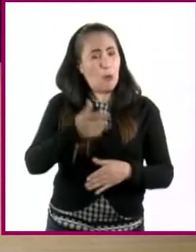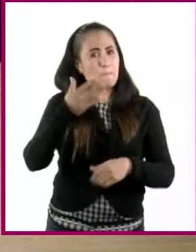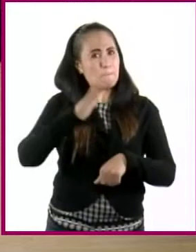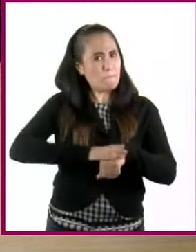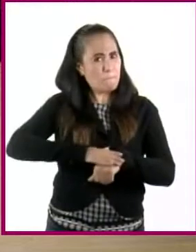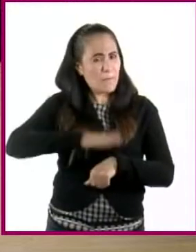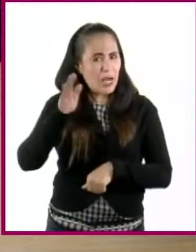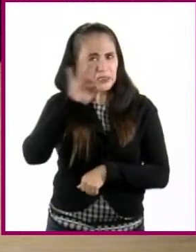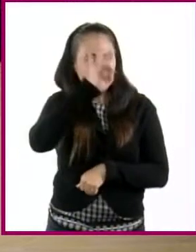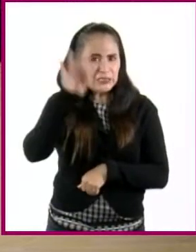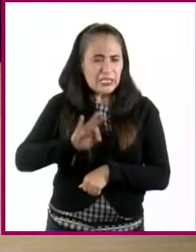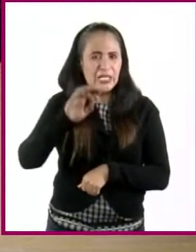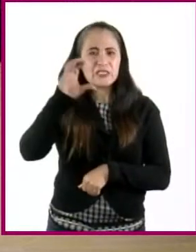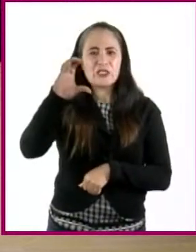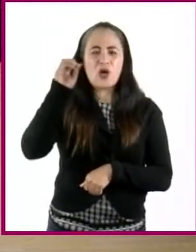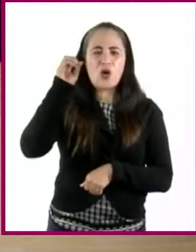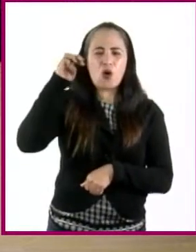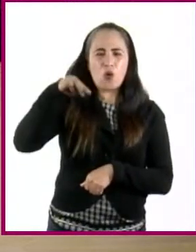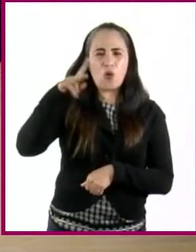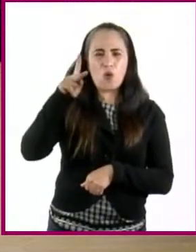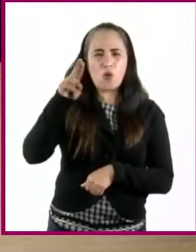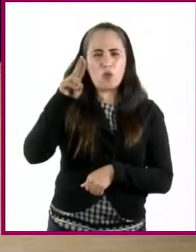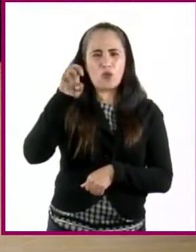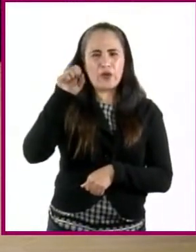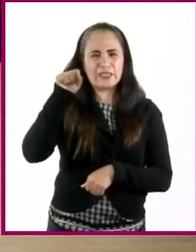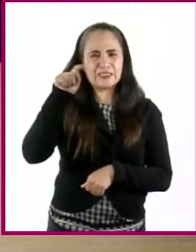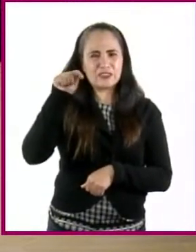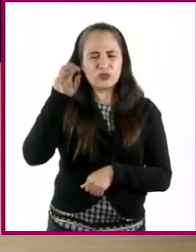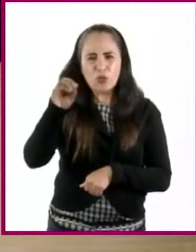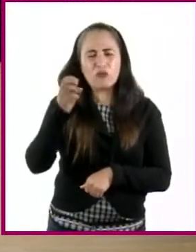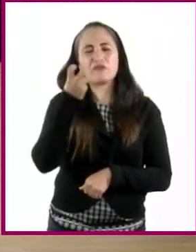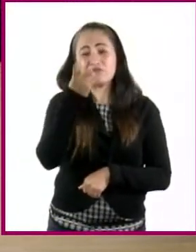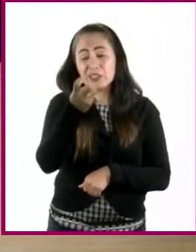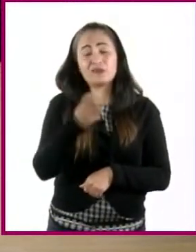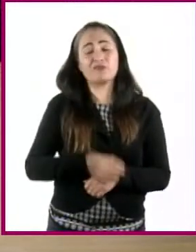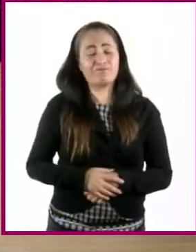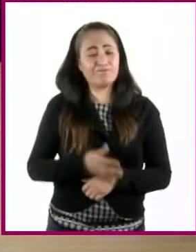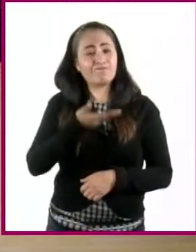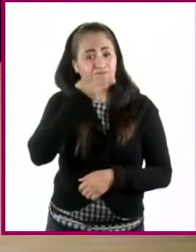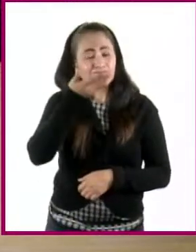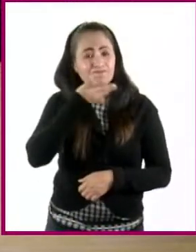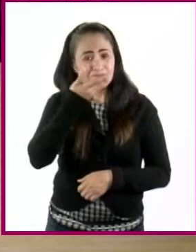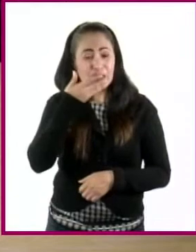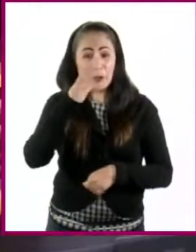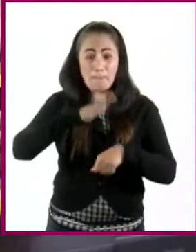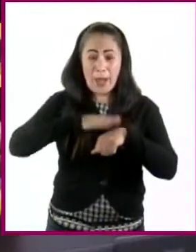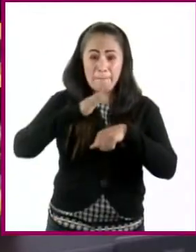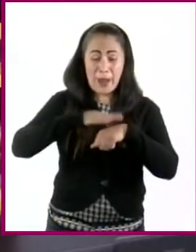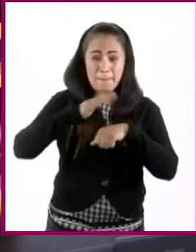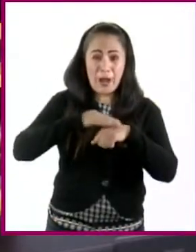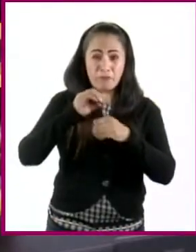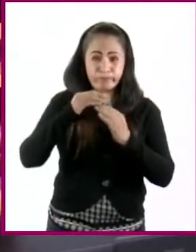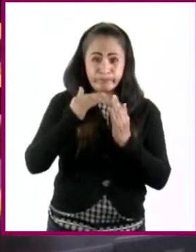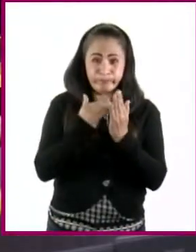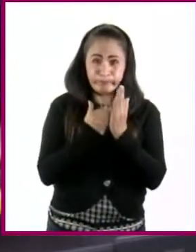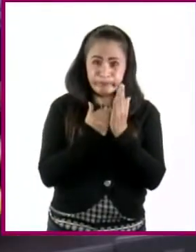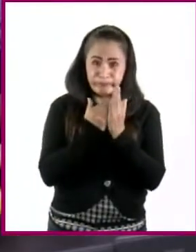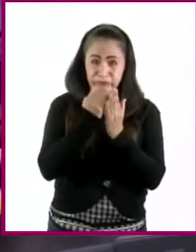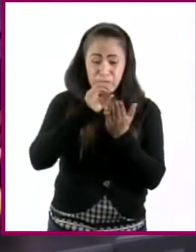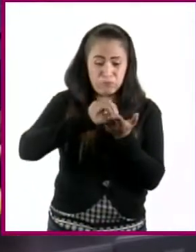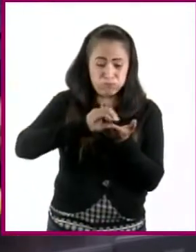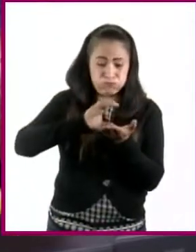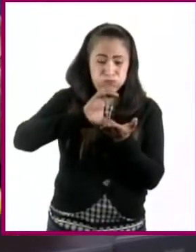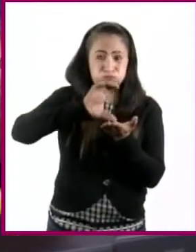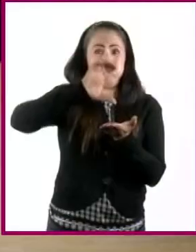intereses compuestos. Ya sé, y los intereses compuestos crecen exponencialmente, por lo que la deuda crecerá más rápido que